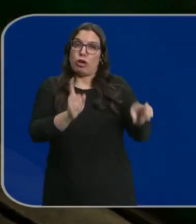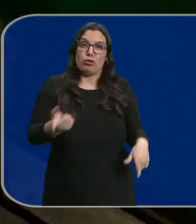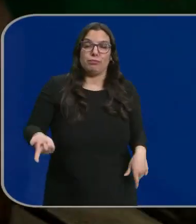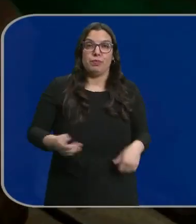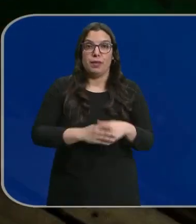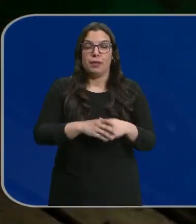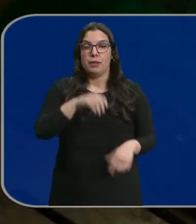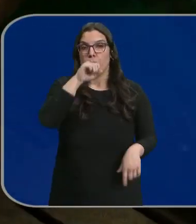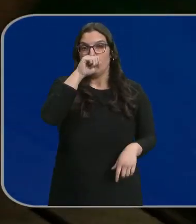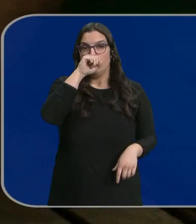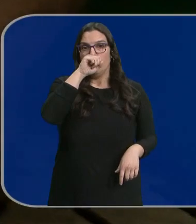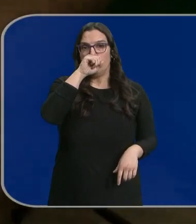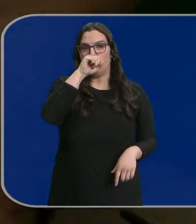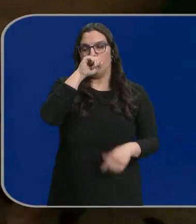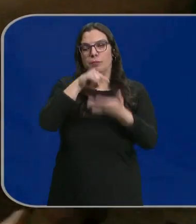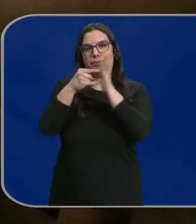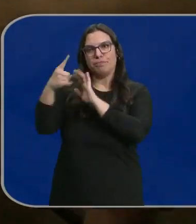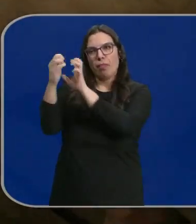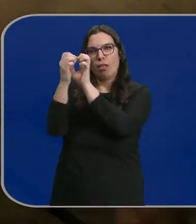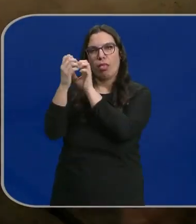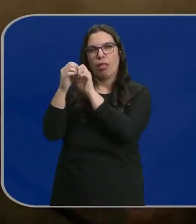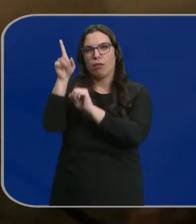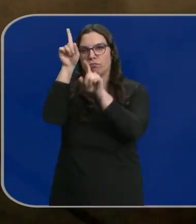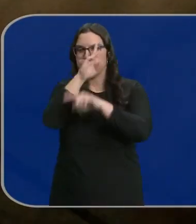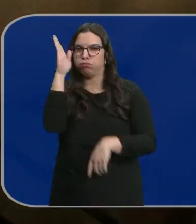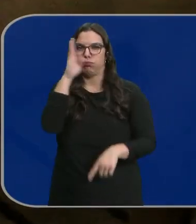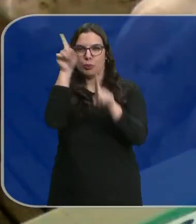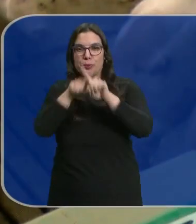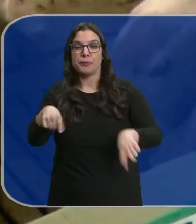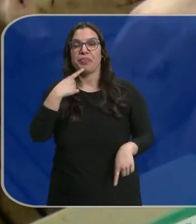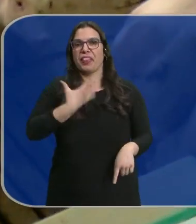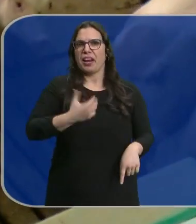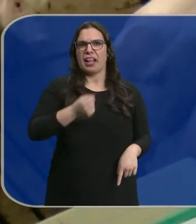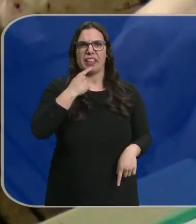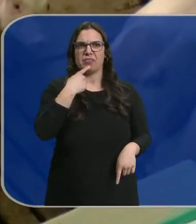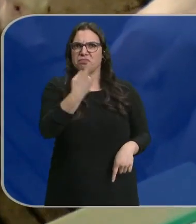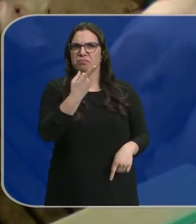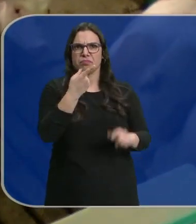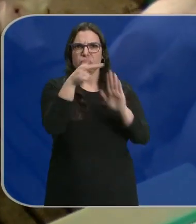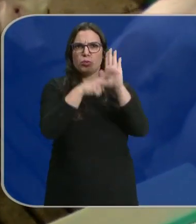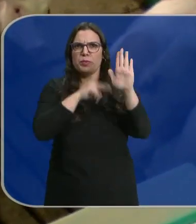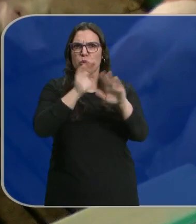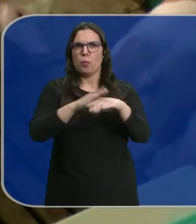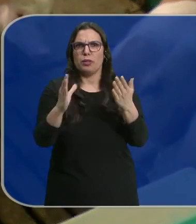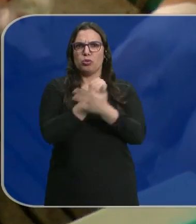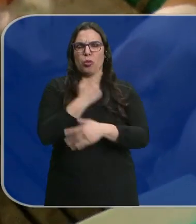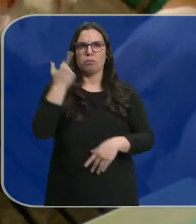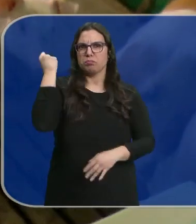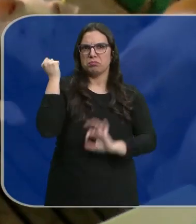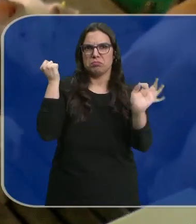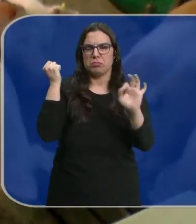ha ido urdiendo a nuestras espaldas. Pero el alcalde niega haber ocultado nada y dice que se cumple toda la normativa. Son